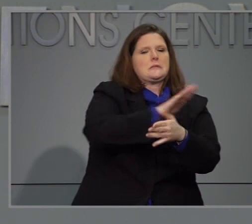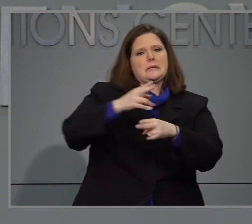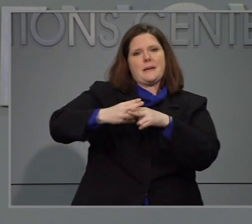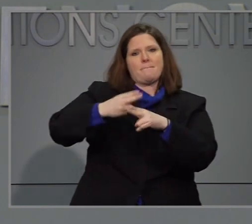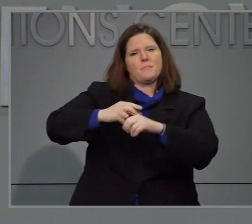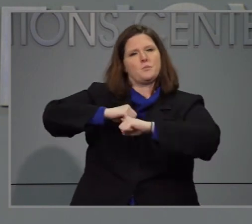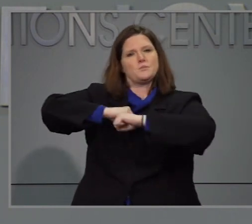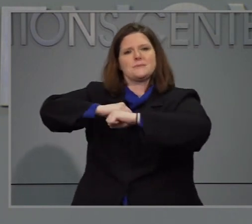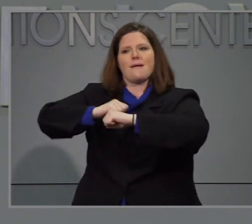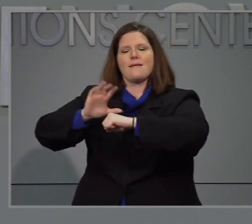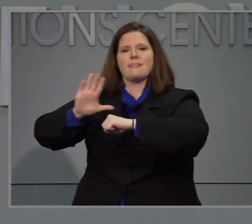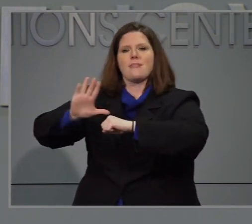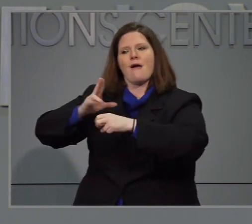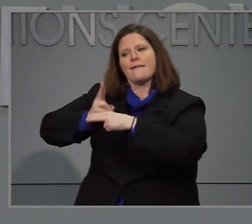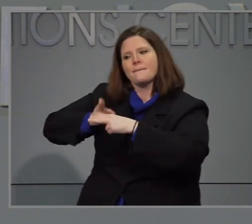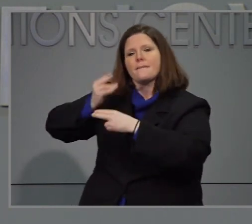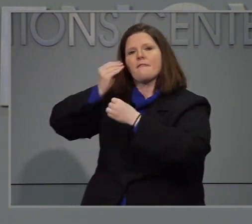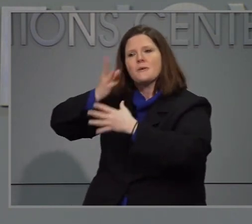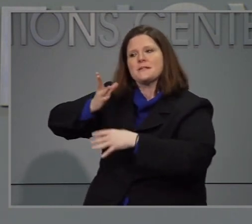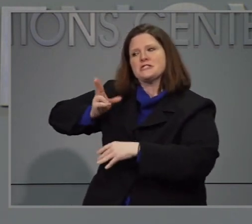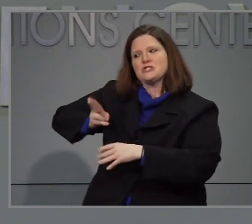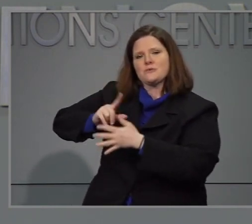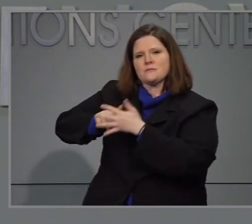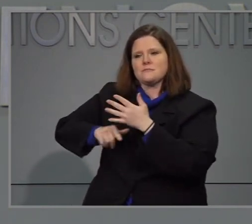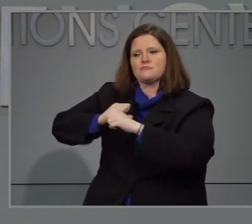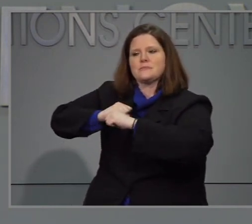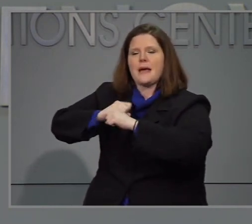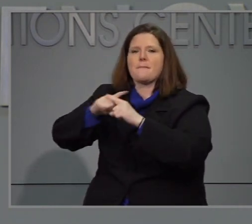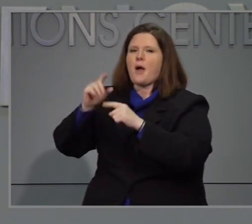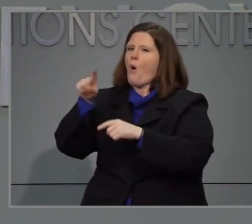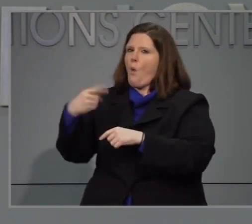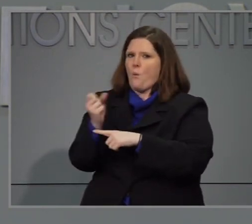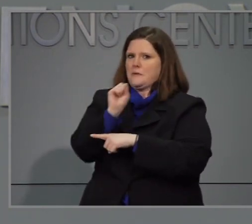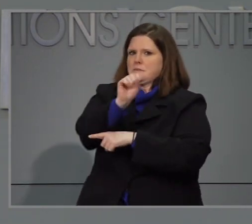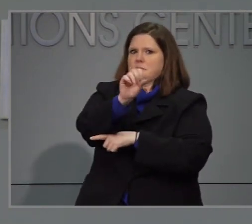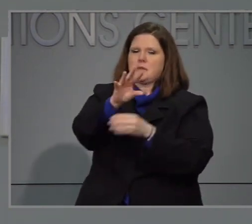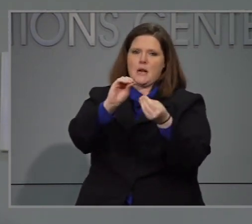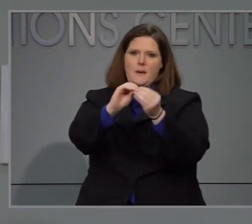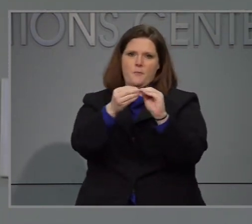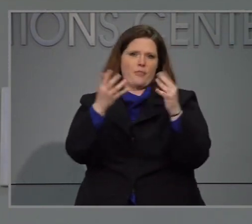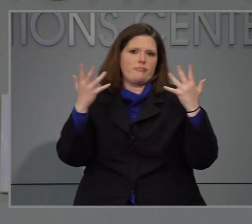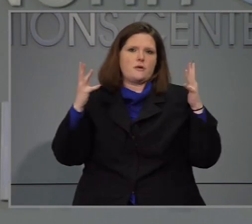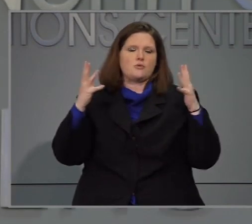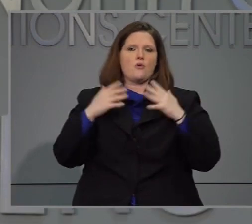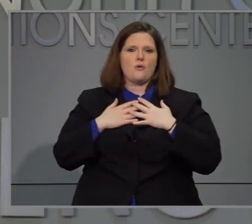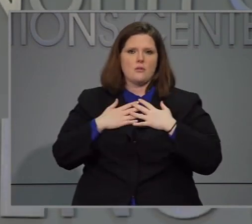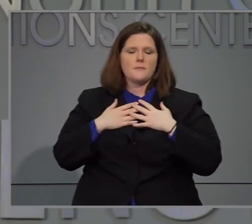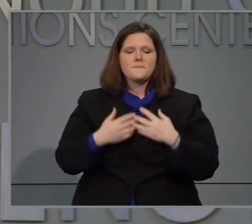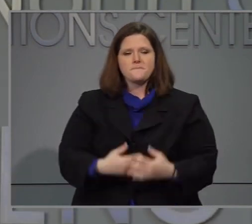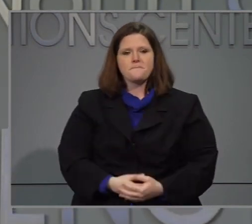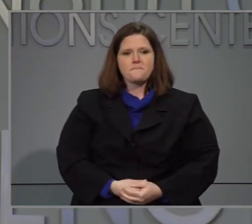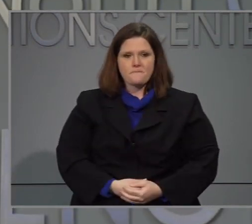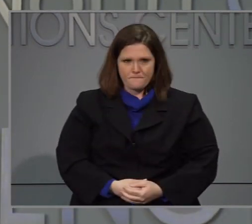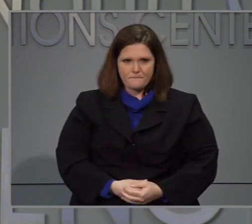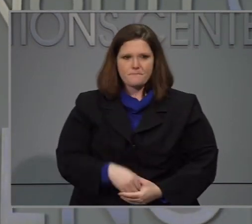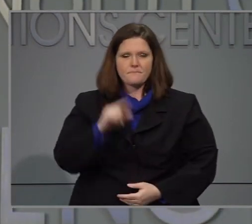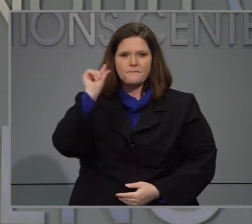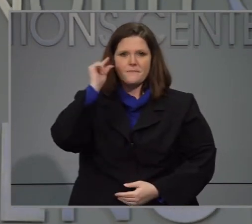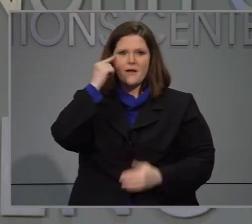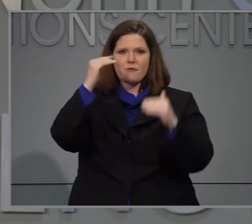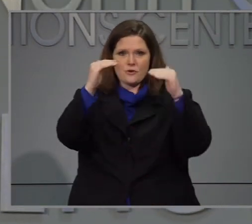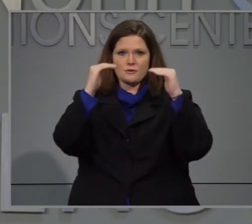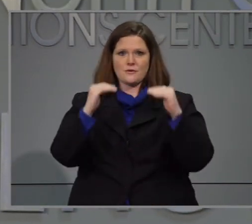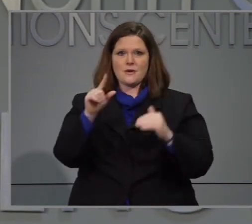tienen pocas personas en los códigos postales. Así es que manténganse vigilantes a esto. Gracias. La siguiente